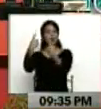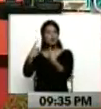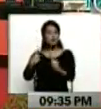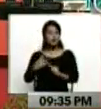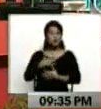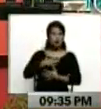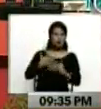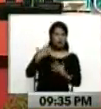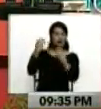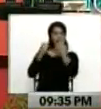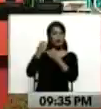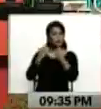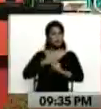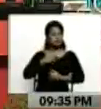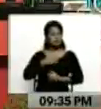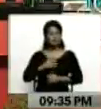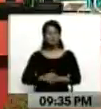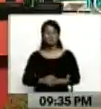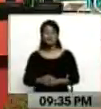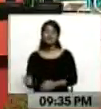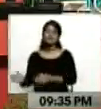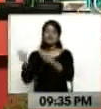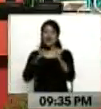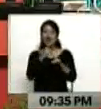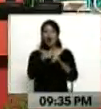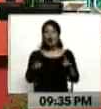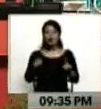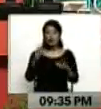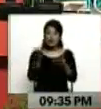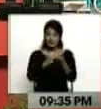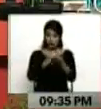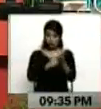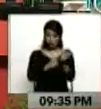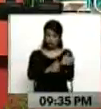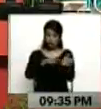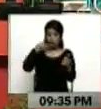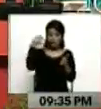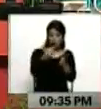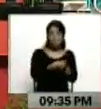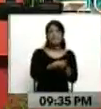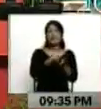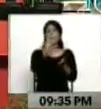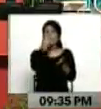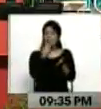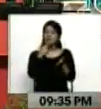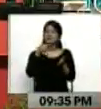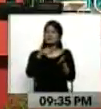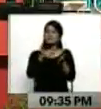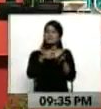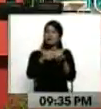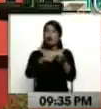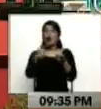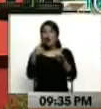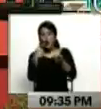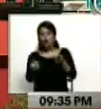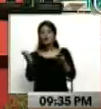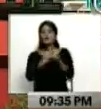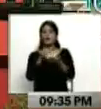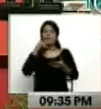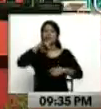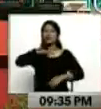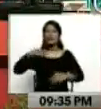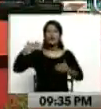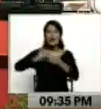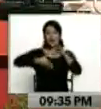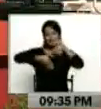hace prueba corta William bman los pobres las mejores anécdotas del mundo Jorge Abelardo Ramos historia de la